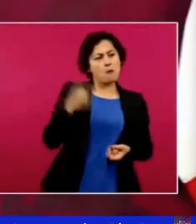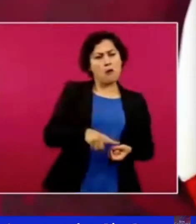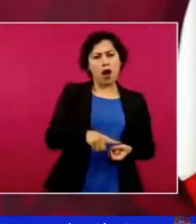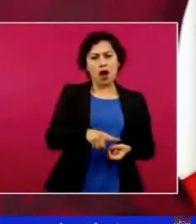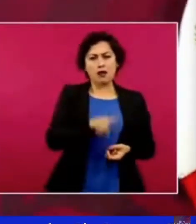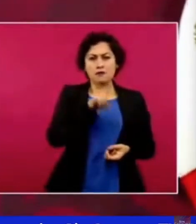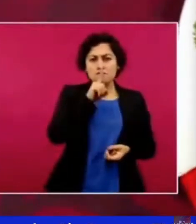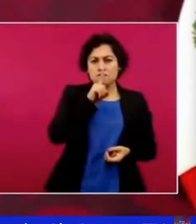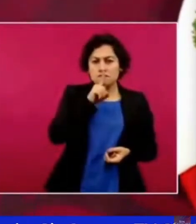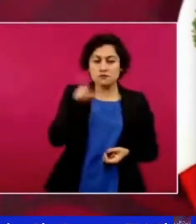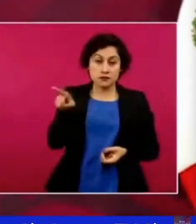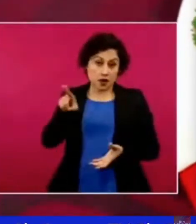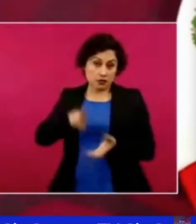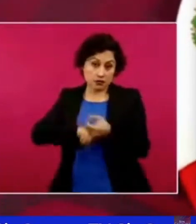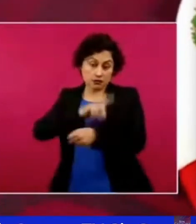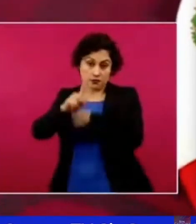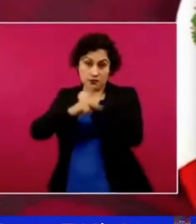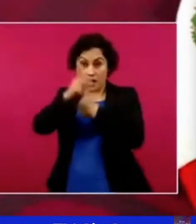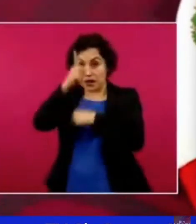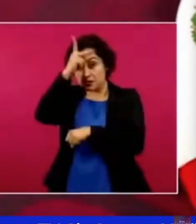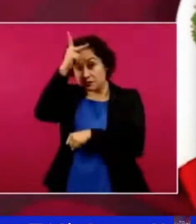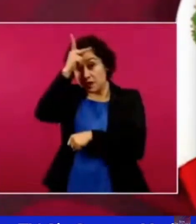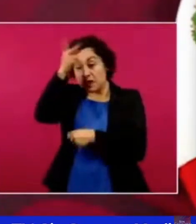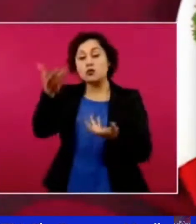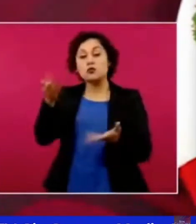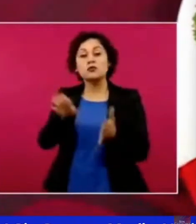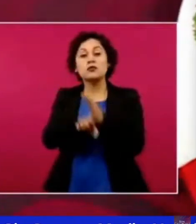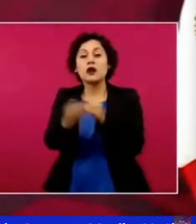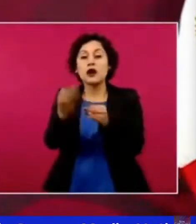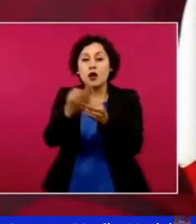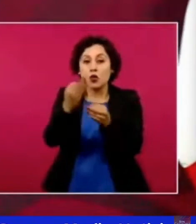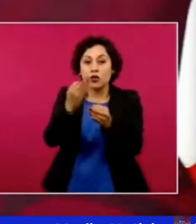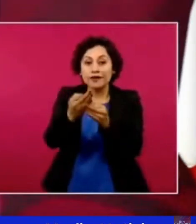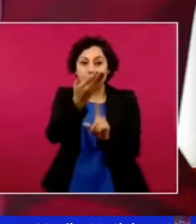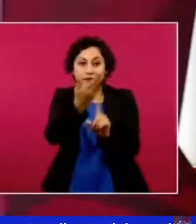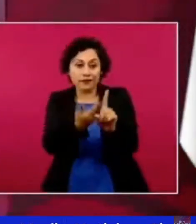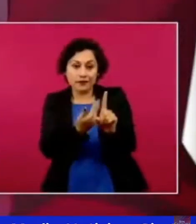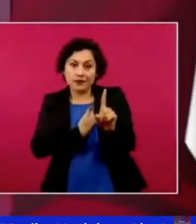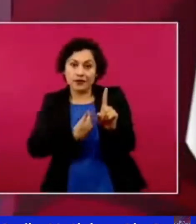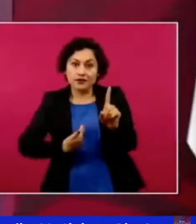en el Perú, el que tenga encarcelado al presidente,